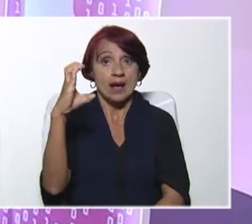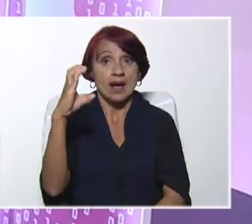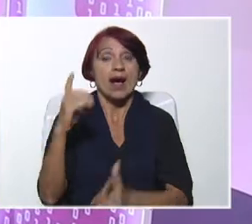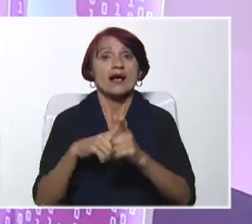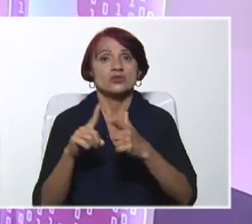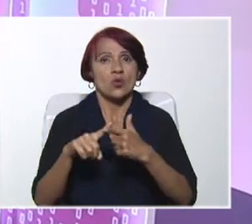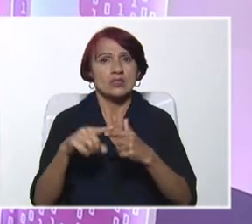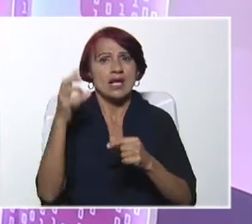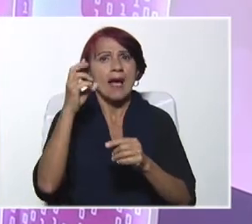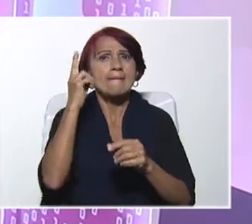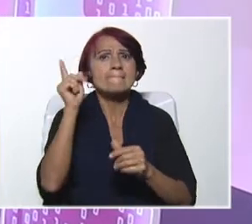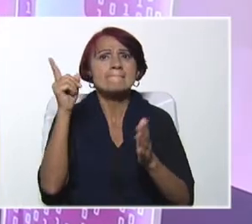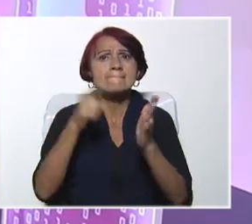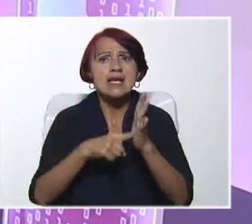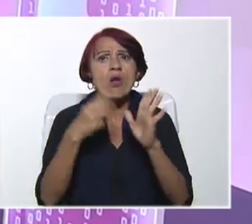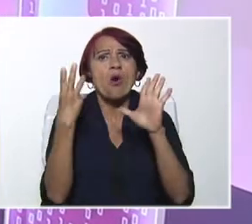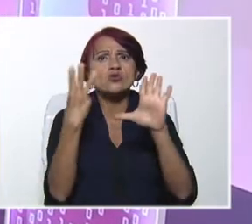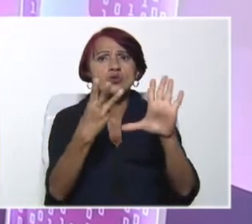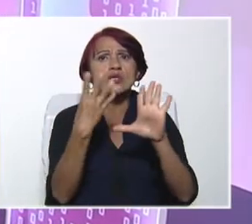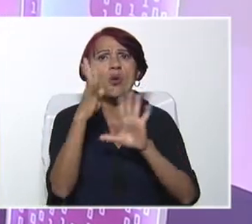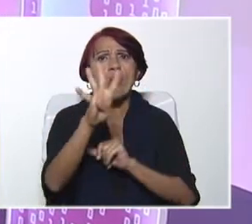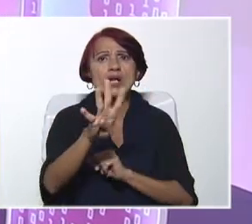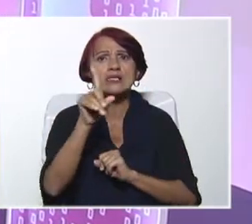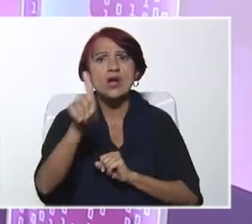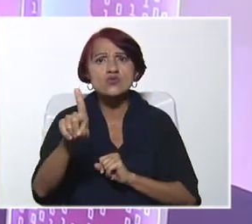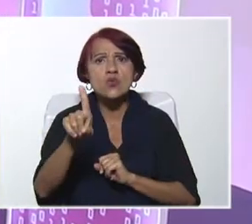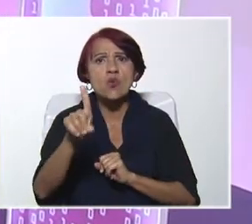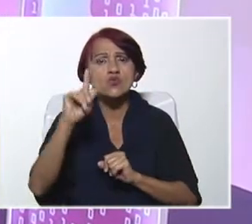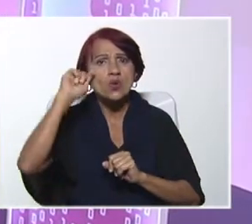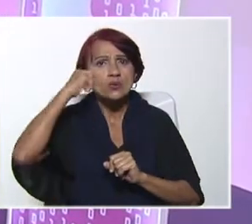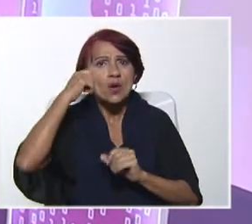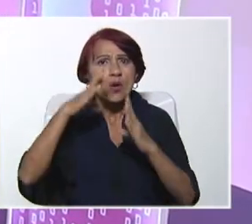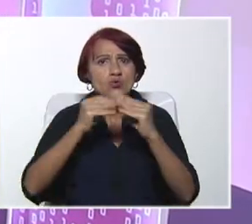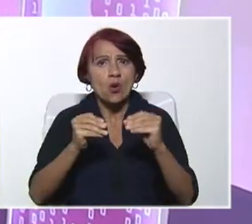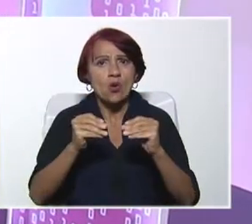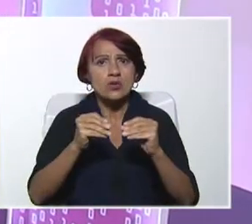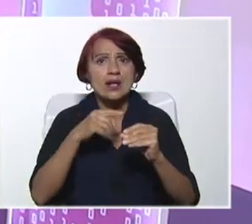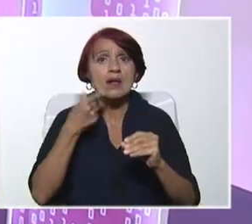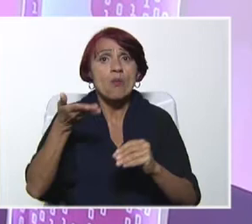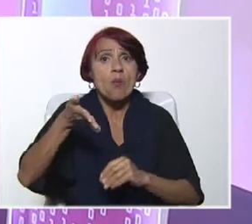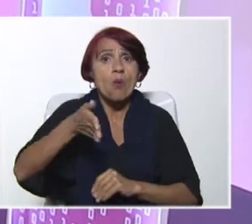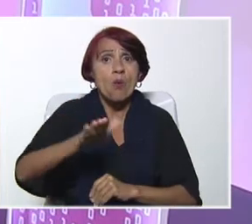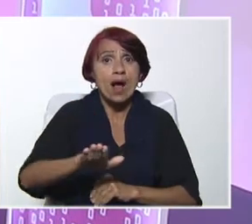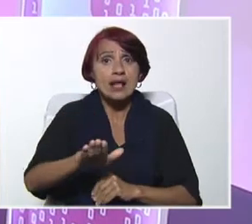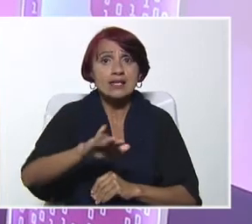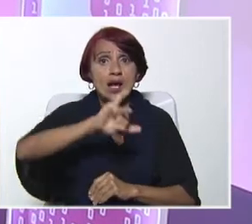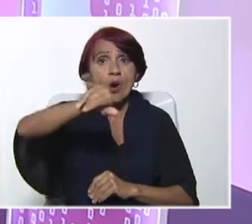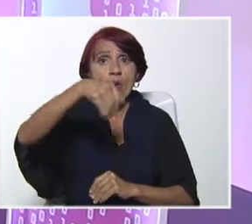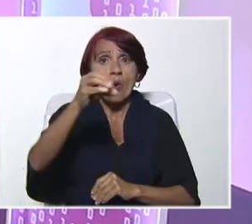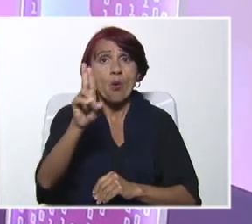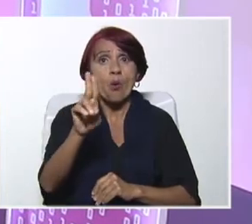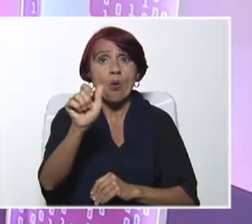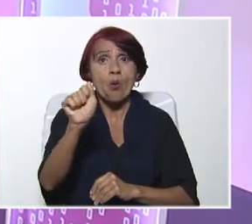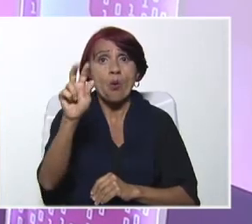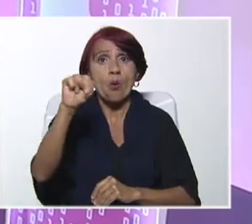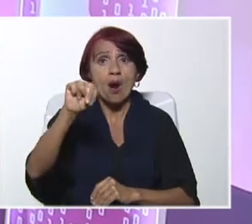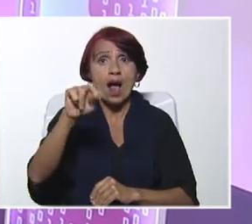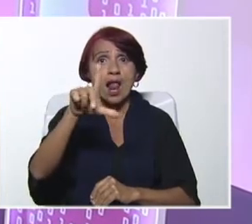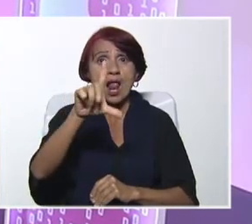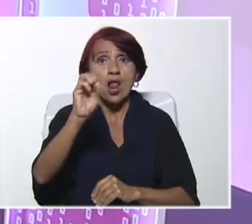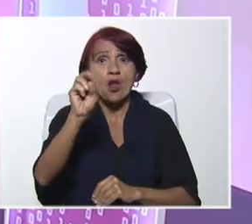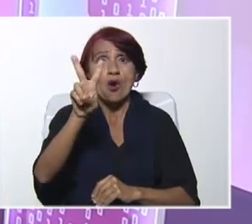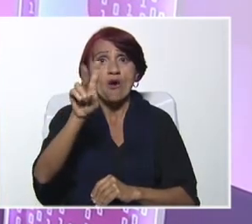en el año 1841 nosotros conmemoramos el fallecimiento de Juan Lobera, conocido